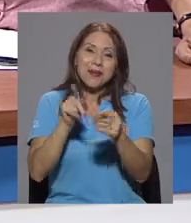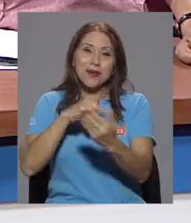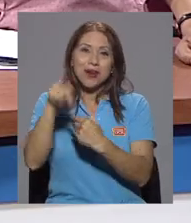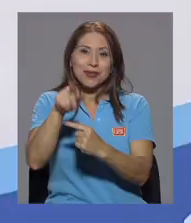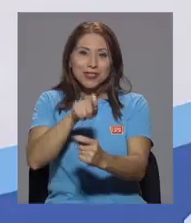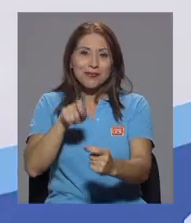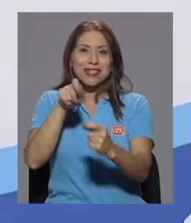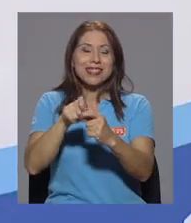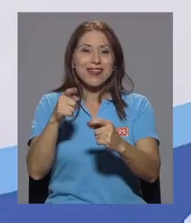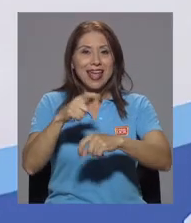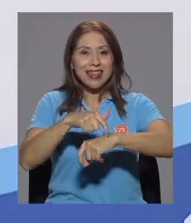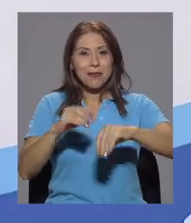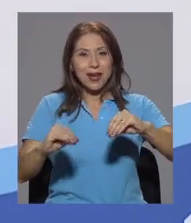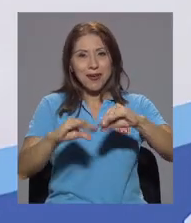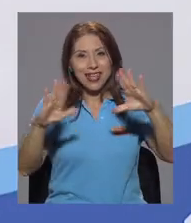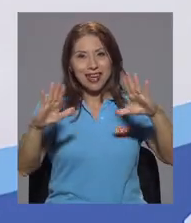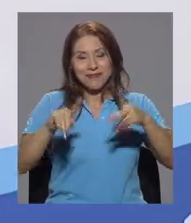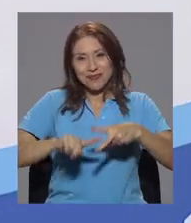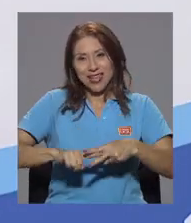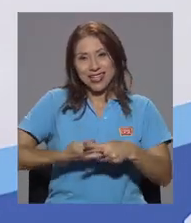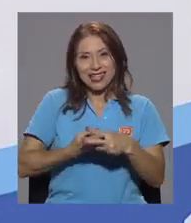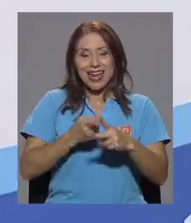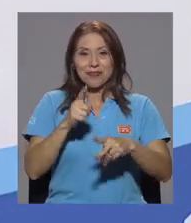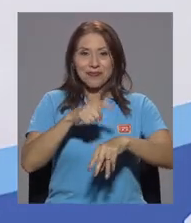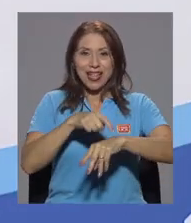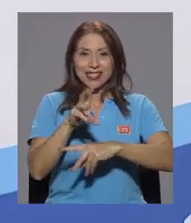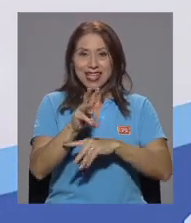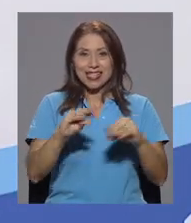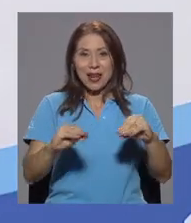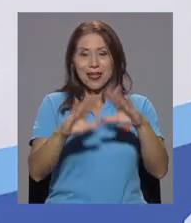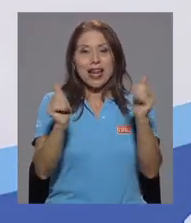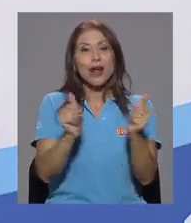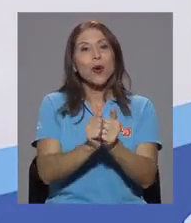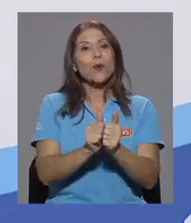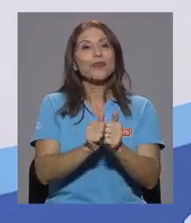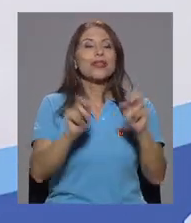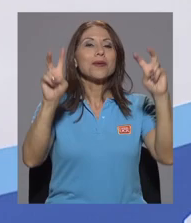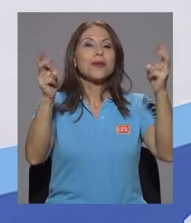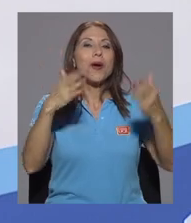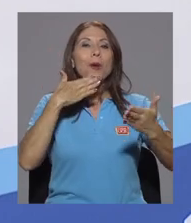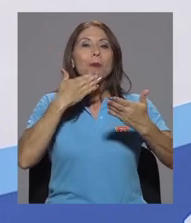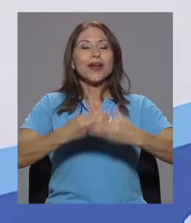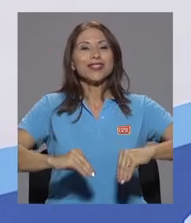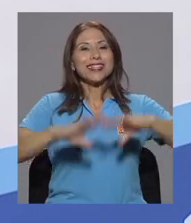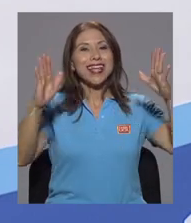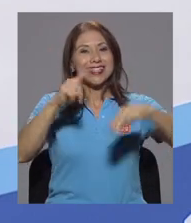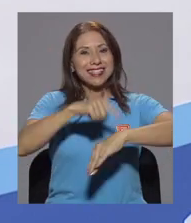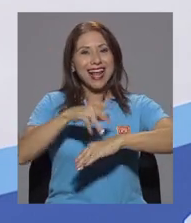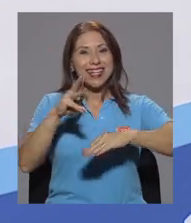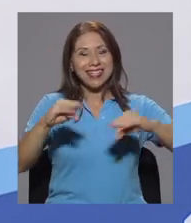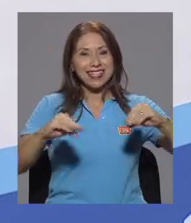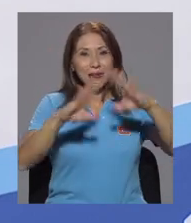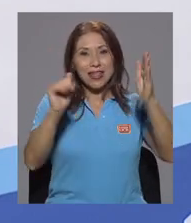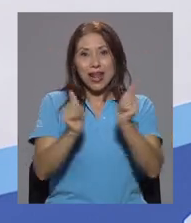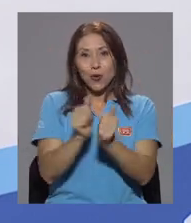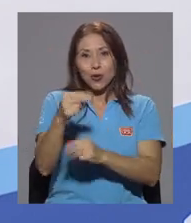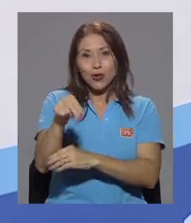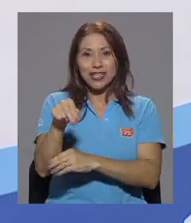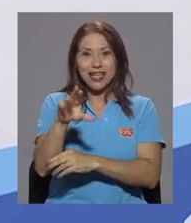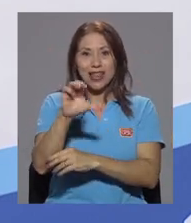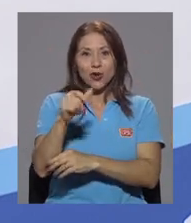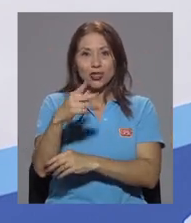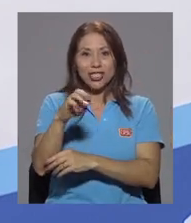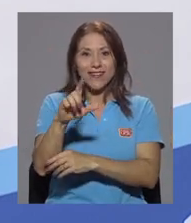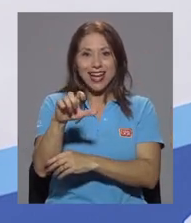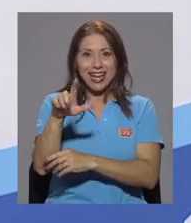mañana vamos a iniciar a partir de las 6 de la mañana en nuestro buenos días va a ser a las 6 de la mañana con las noticias deutsche welle y después vendrán